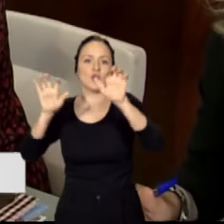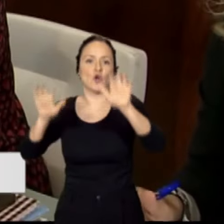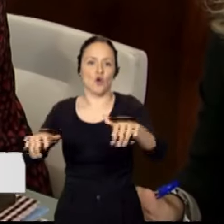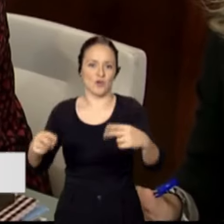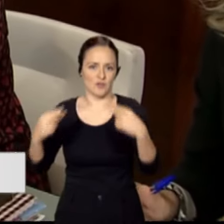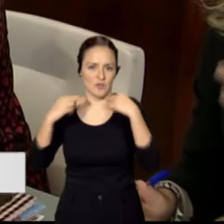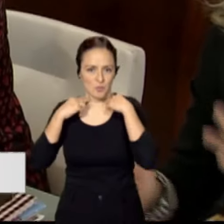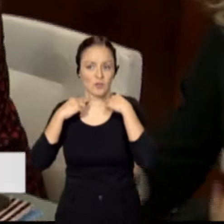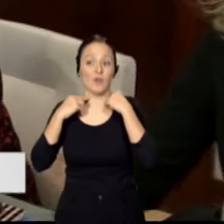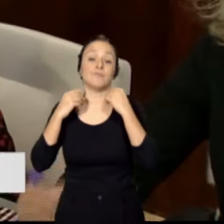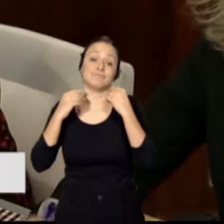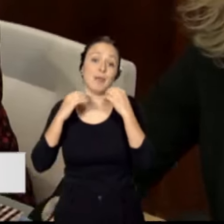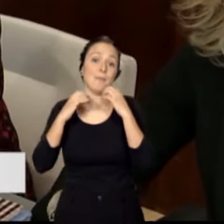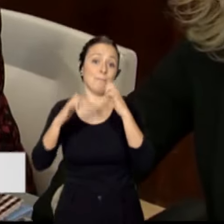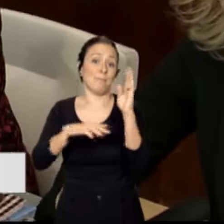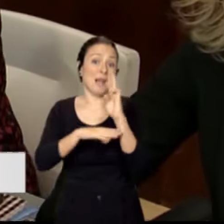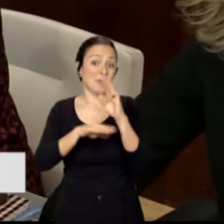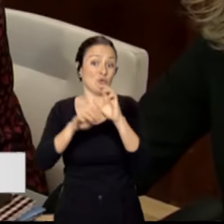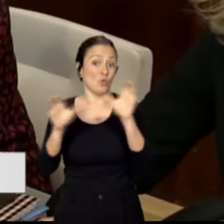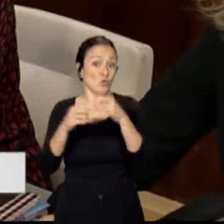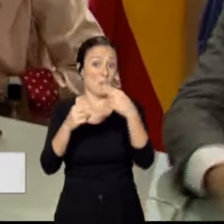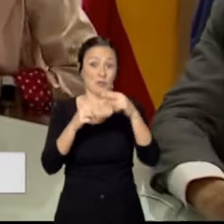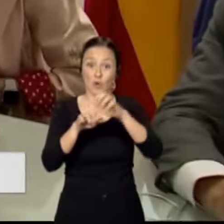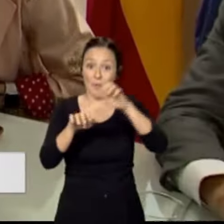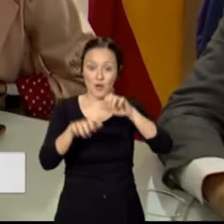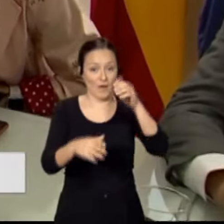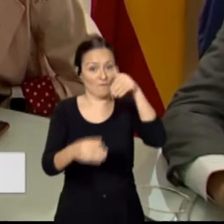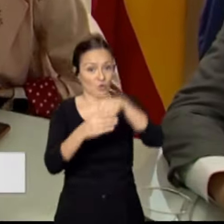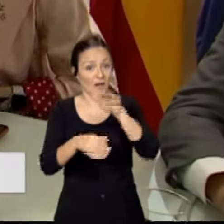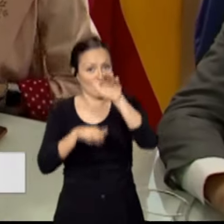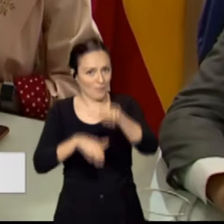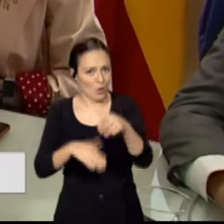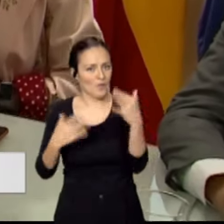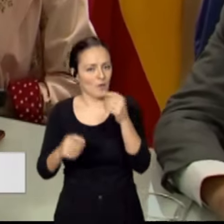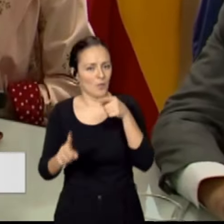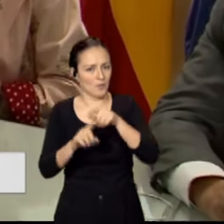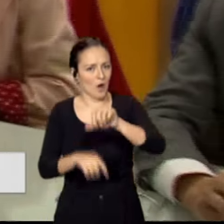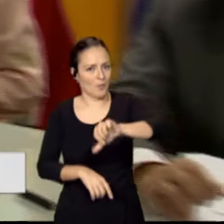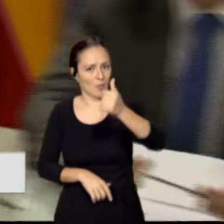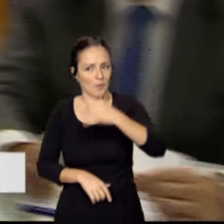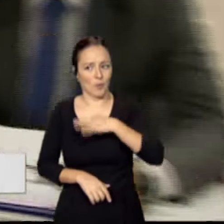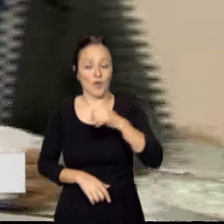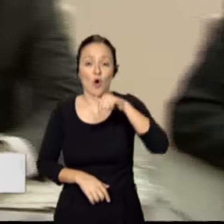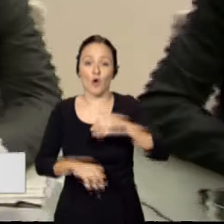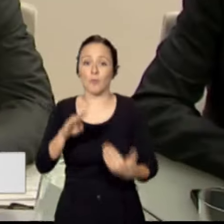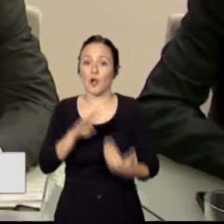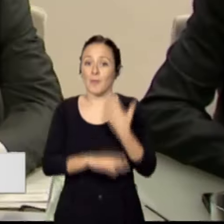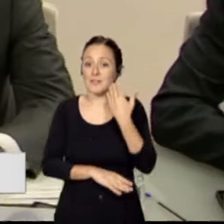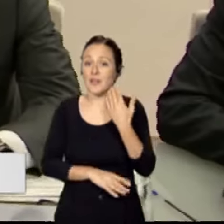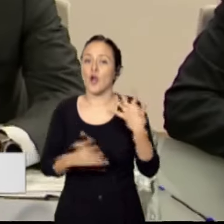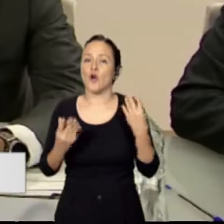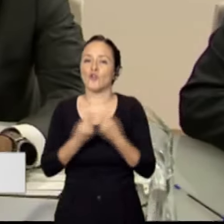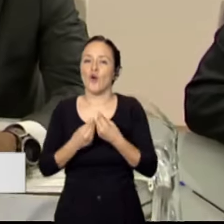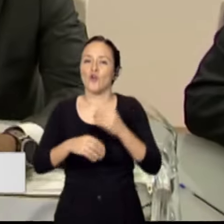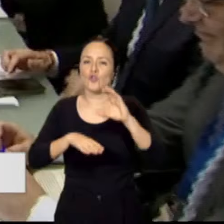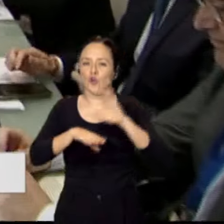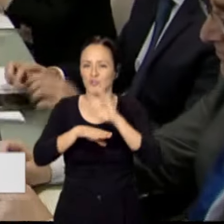mayoría parlamentaria para su aprobación de todo ello hemos hablado esta mañana en Buenos días Canarias con Candelaria Delgado consejera de